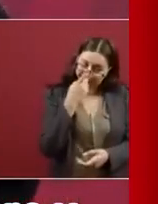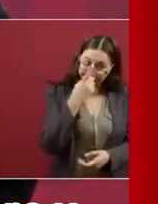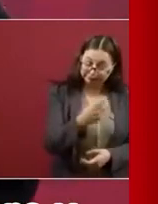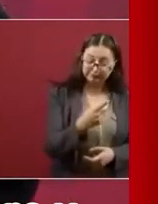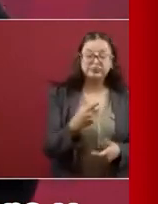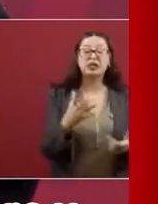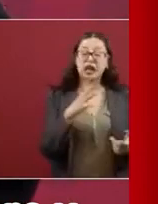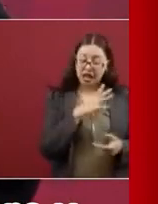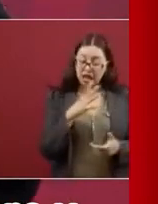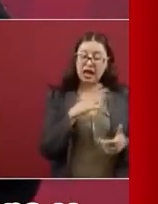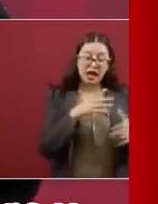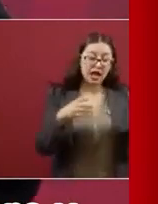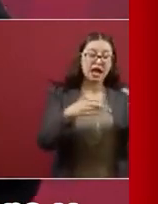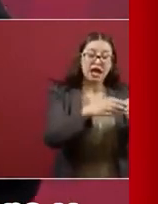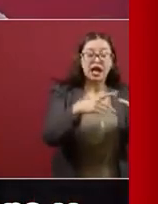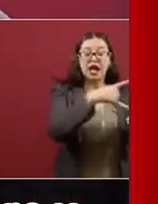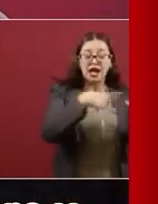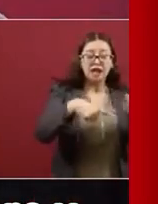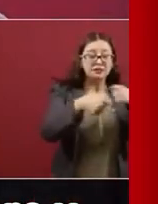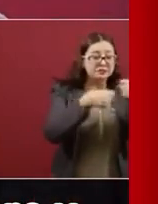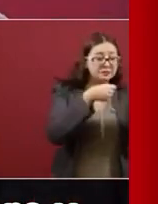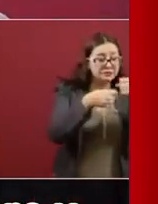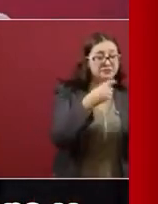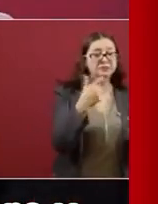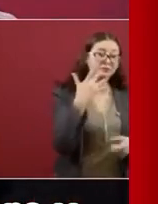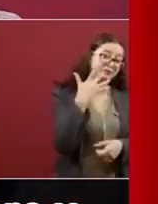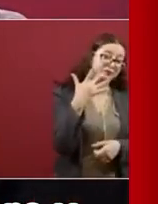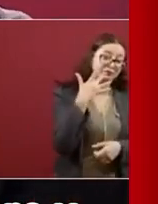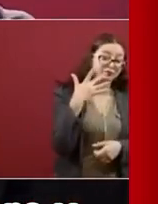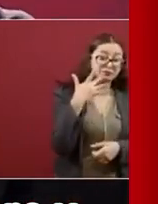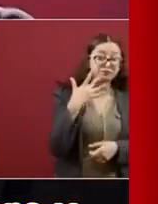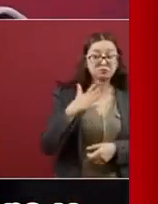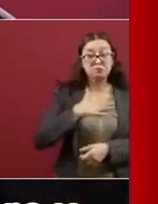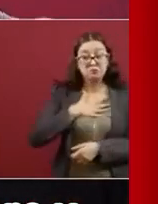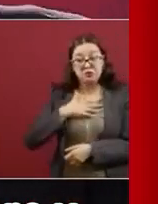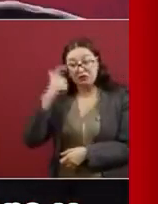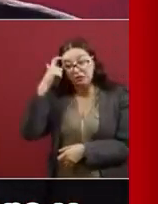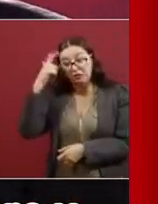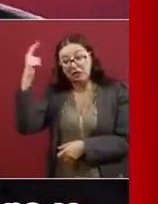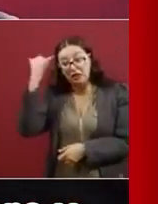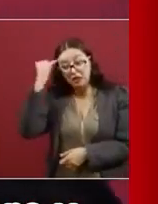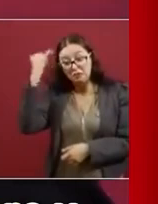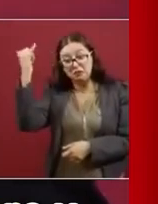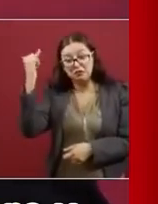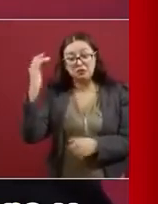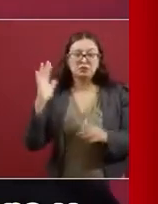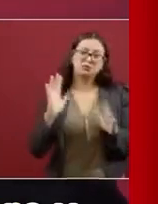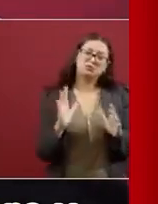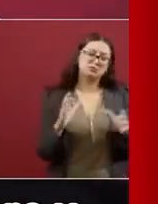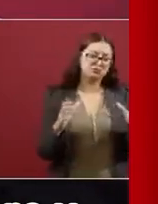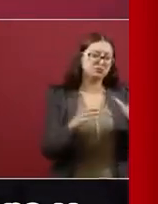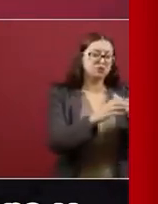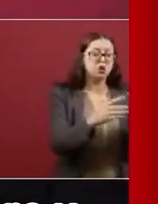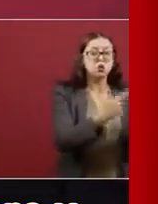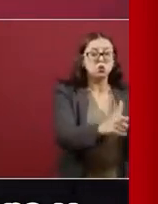fifí, no es una invención. Existe el partido de los fifí.